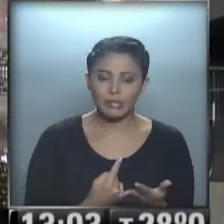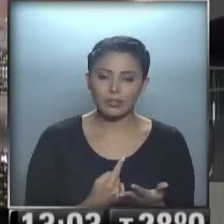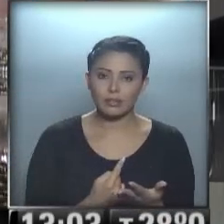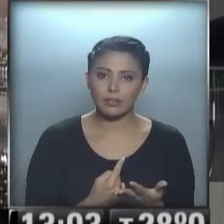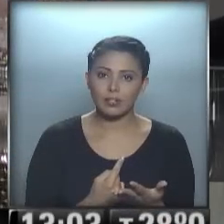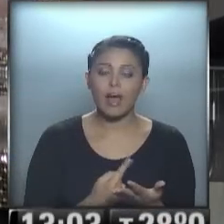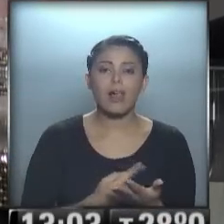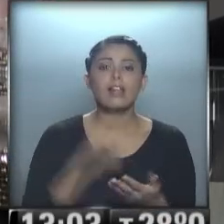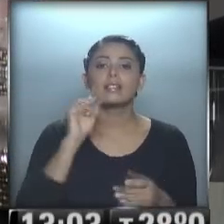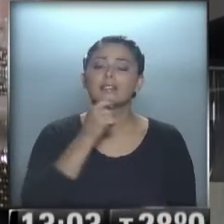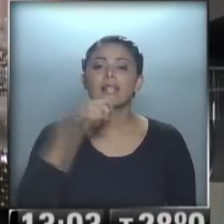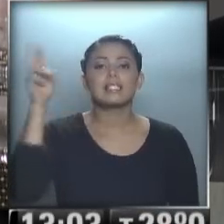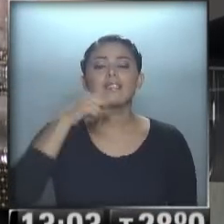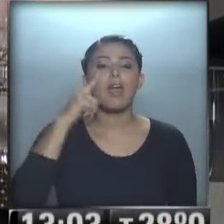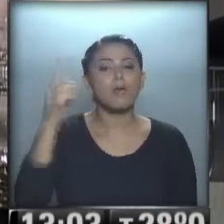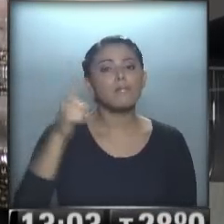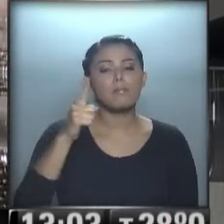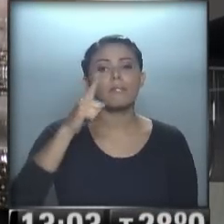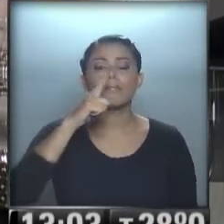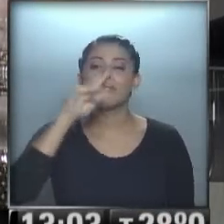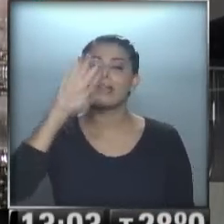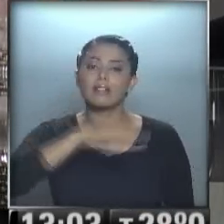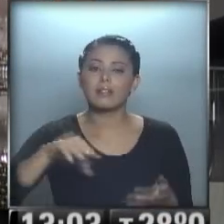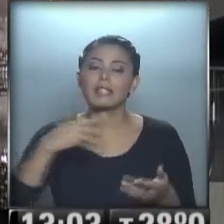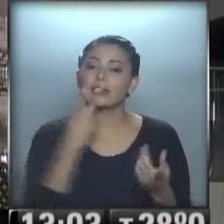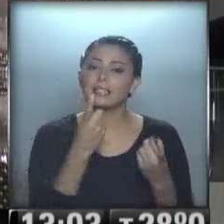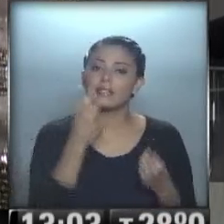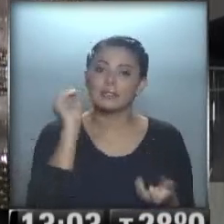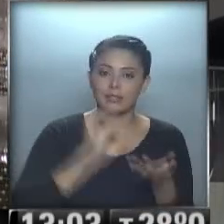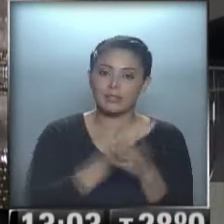las vacantes, estas 17.000 vacantes que todavía no consiguen los chicos aquí en la ciudad.